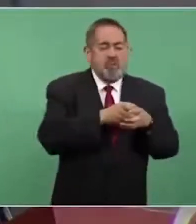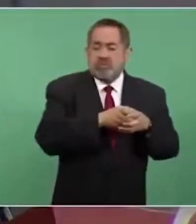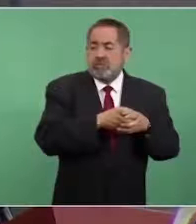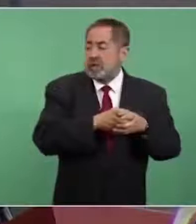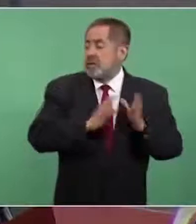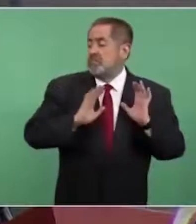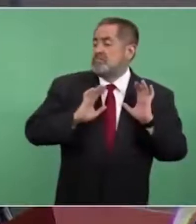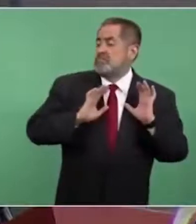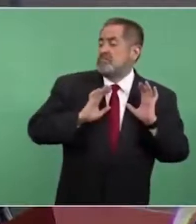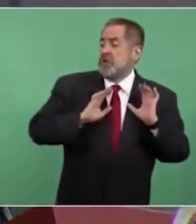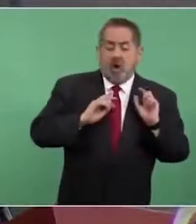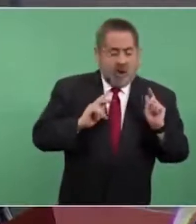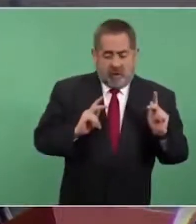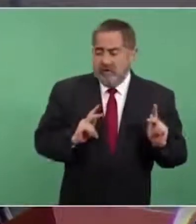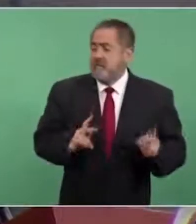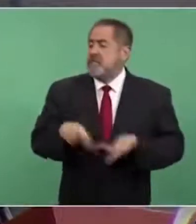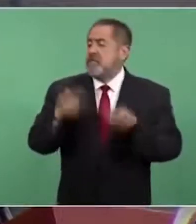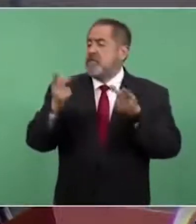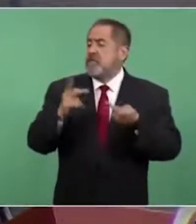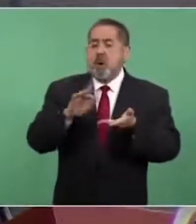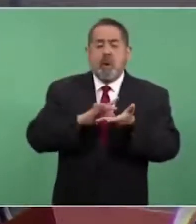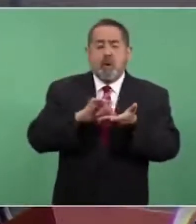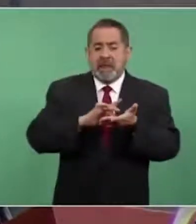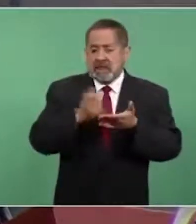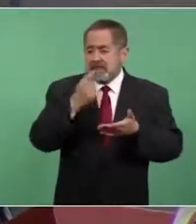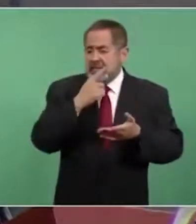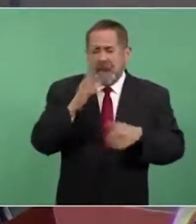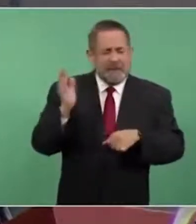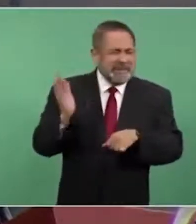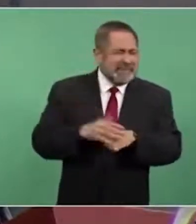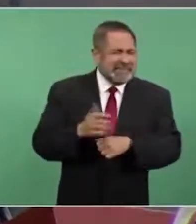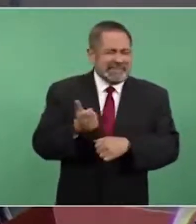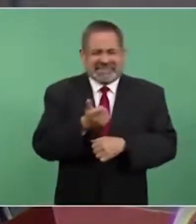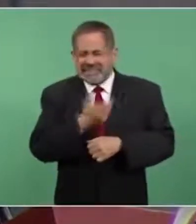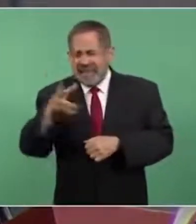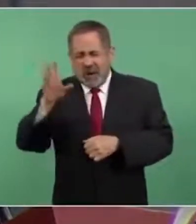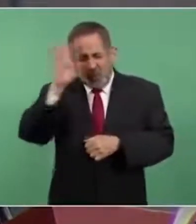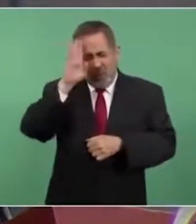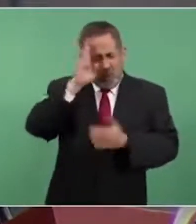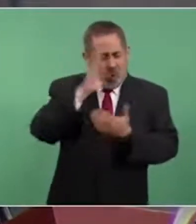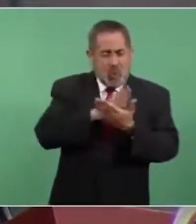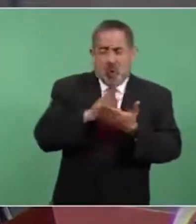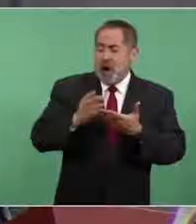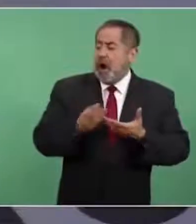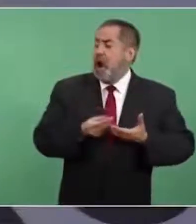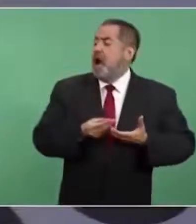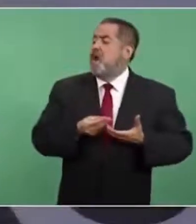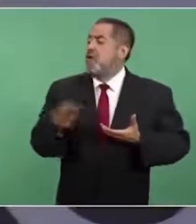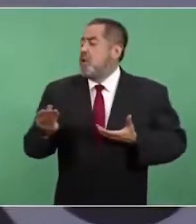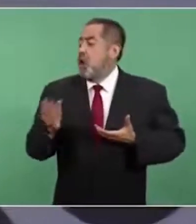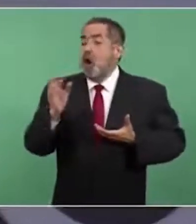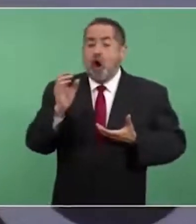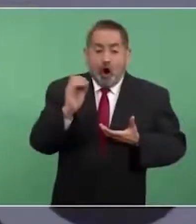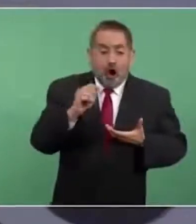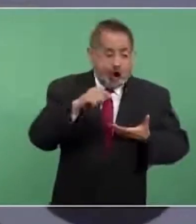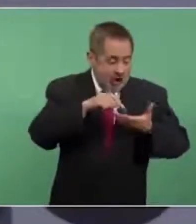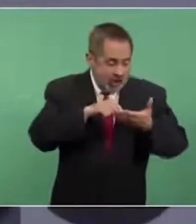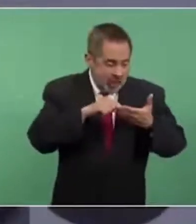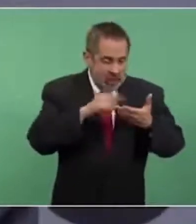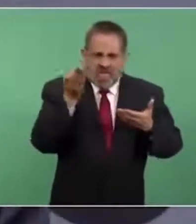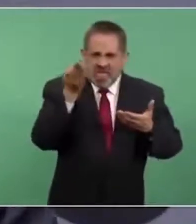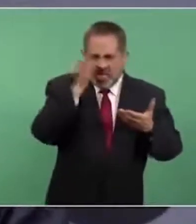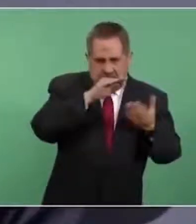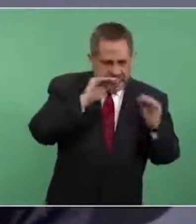vendían medicinas no solo a precios exagerados, sino incluso adulteradas o